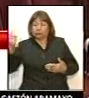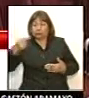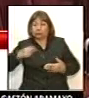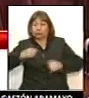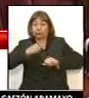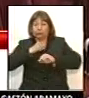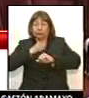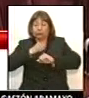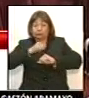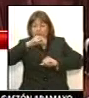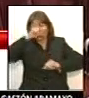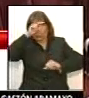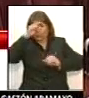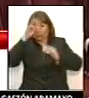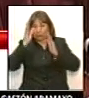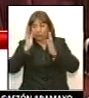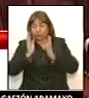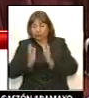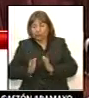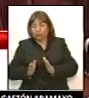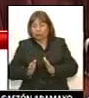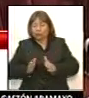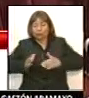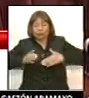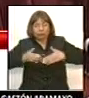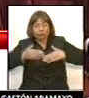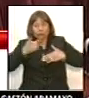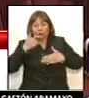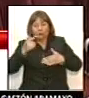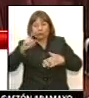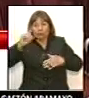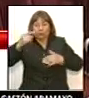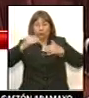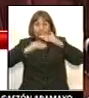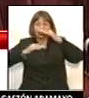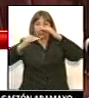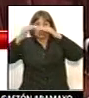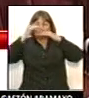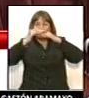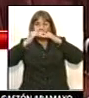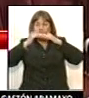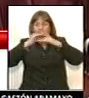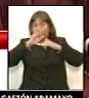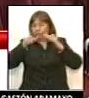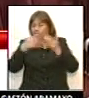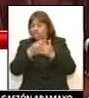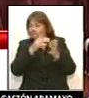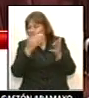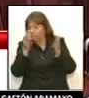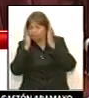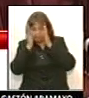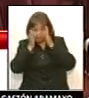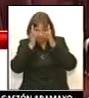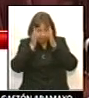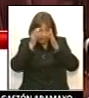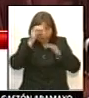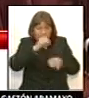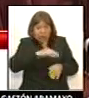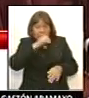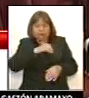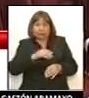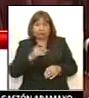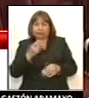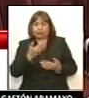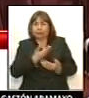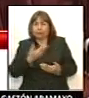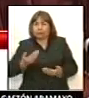defendemos a los peruanos y creemos que los peruanos deben estar en primera línea, en primera instancia, para recibir todas las atenciones y beneficios que el